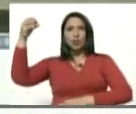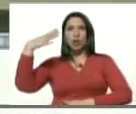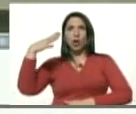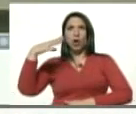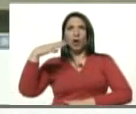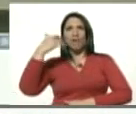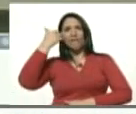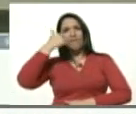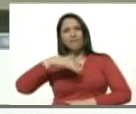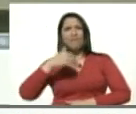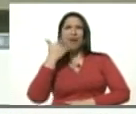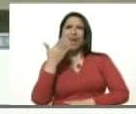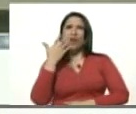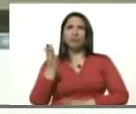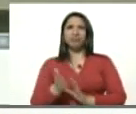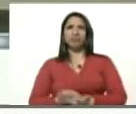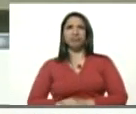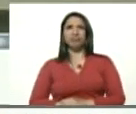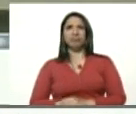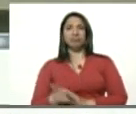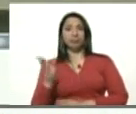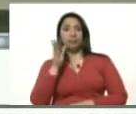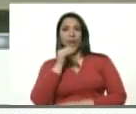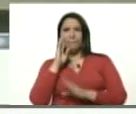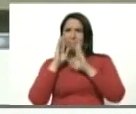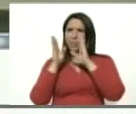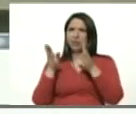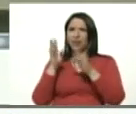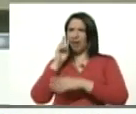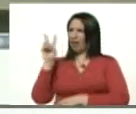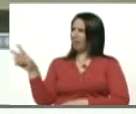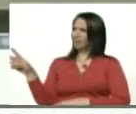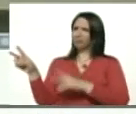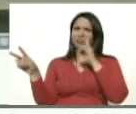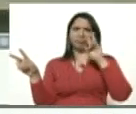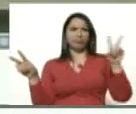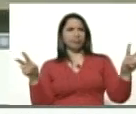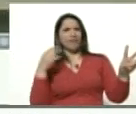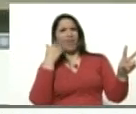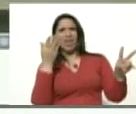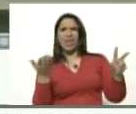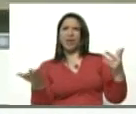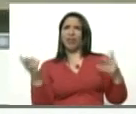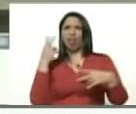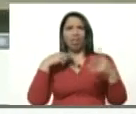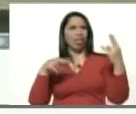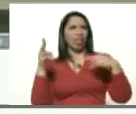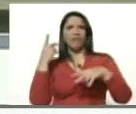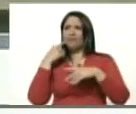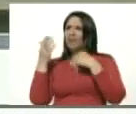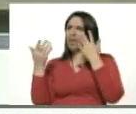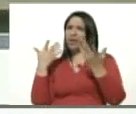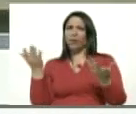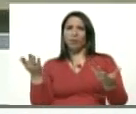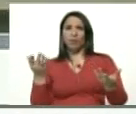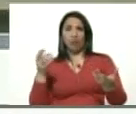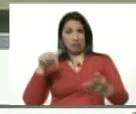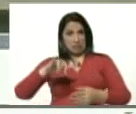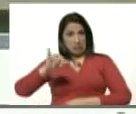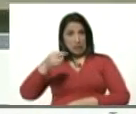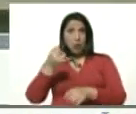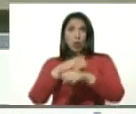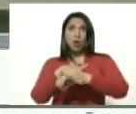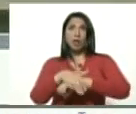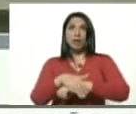ponen feos. Uno va por autopista y paredes feas. ¿Ah? Aquí está Jorge Rodríguez. Tú